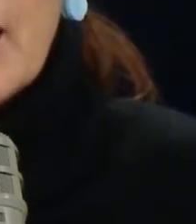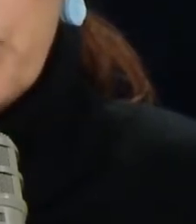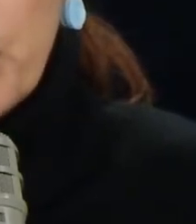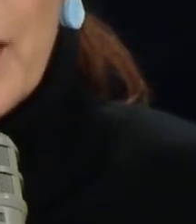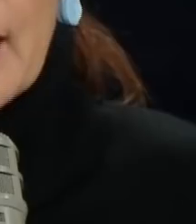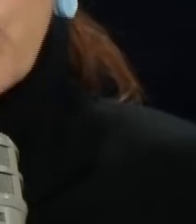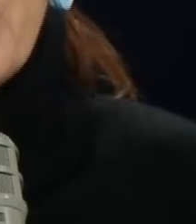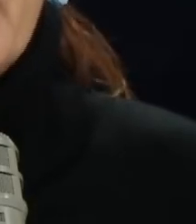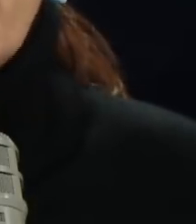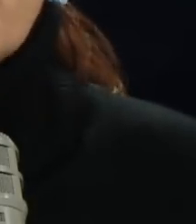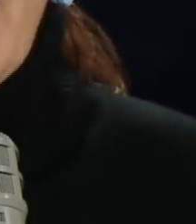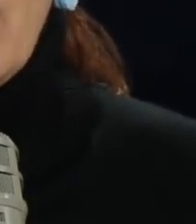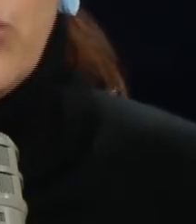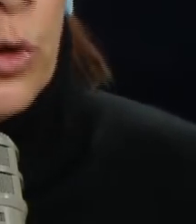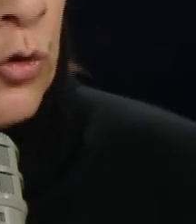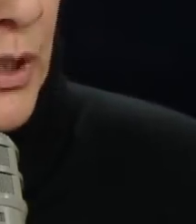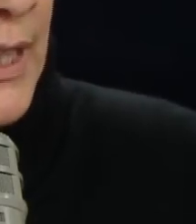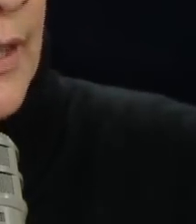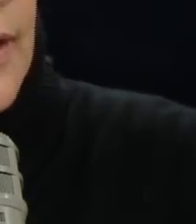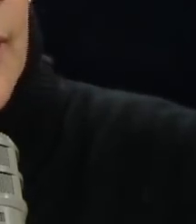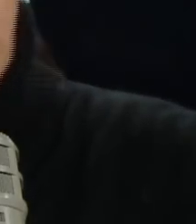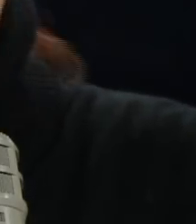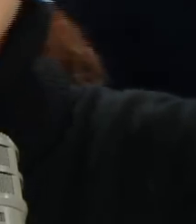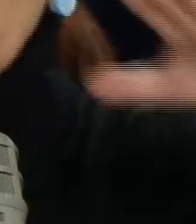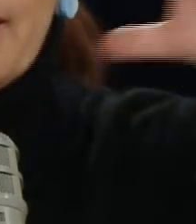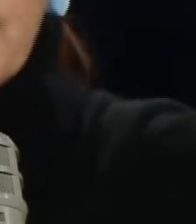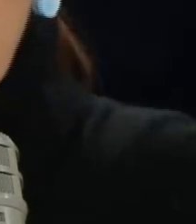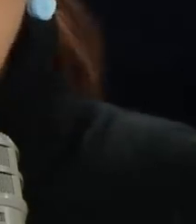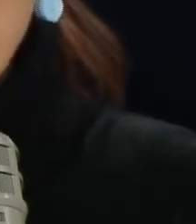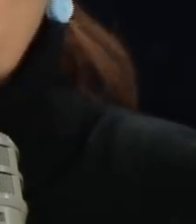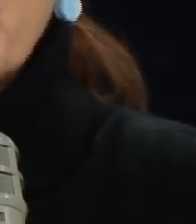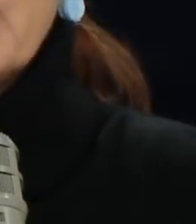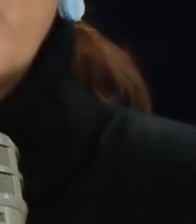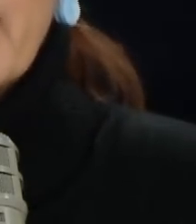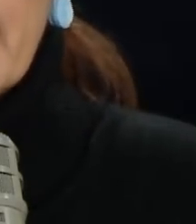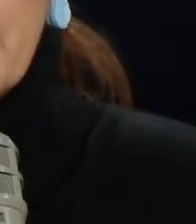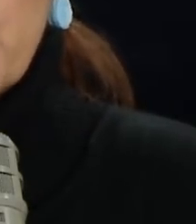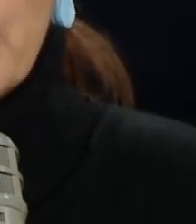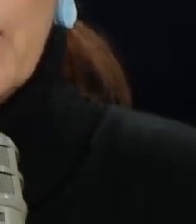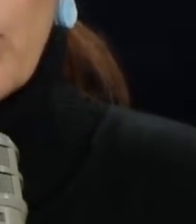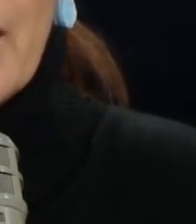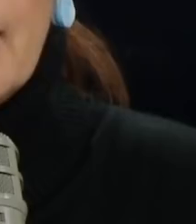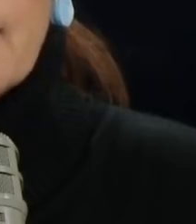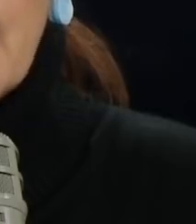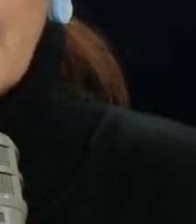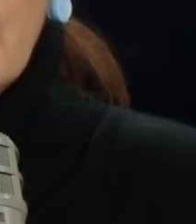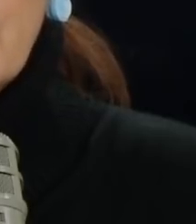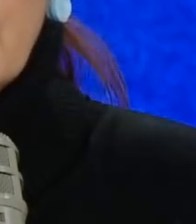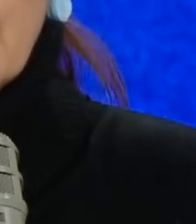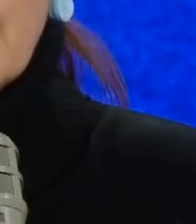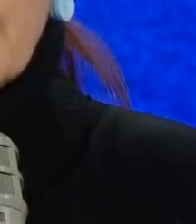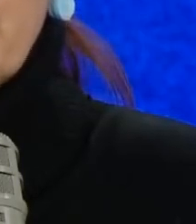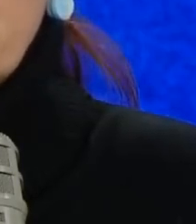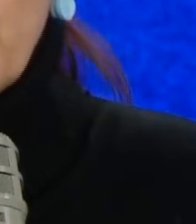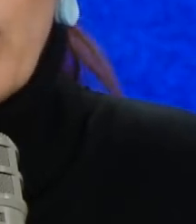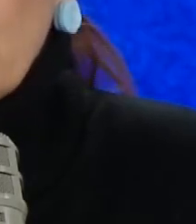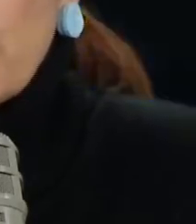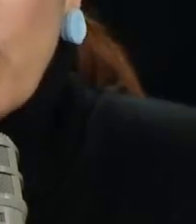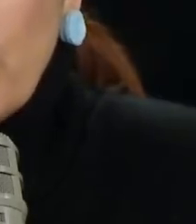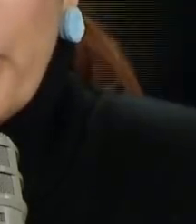presidente de la república sobre los audios y todo este laberinto político en el que hemos tenido que estar